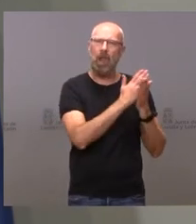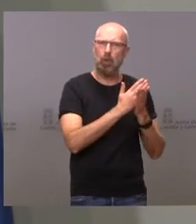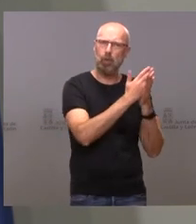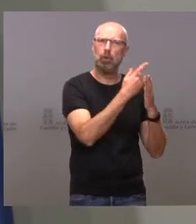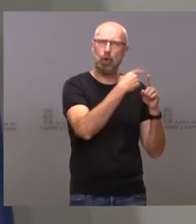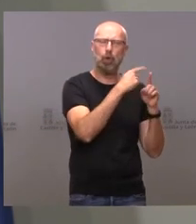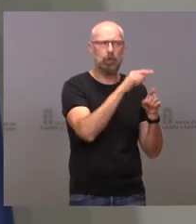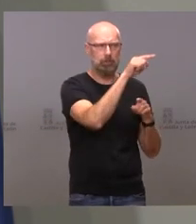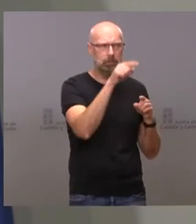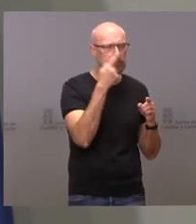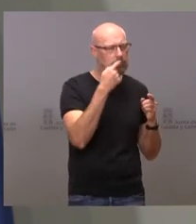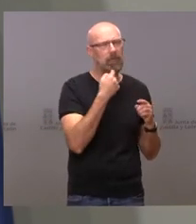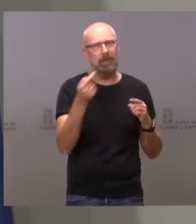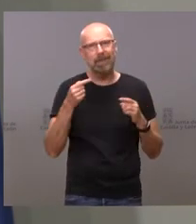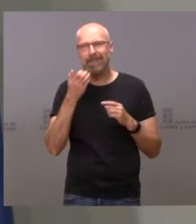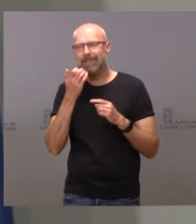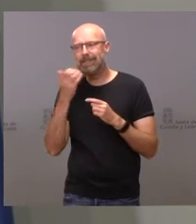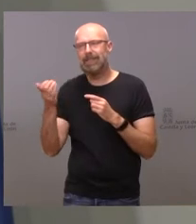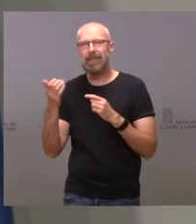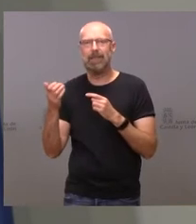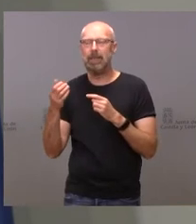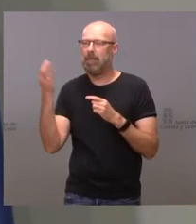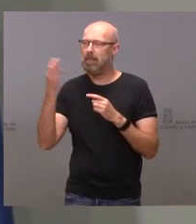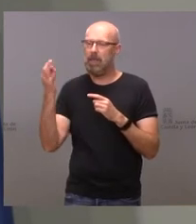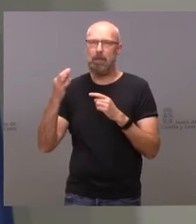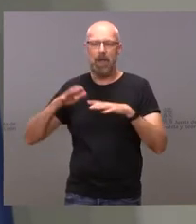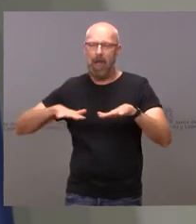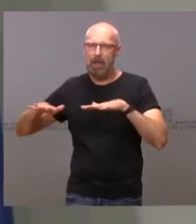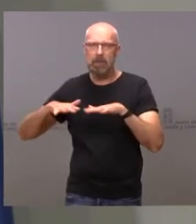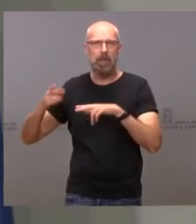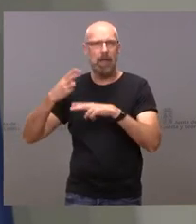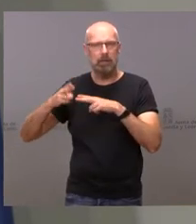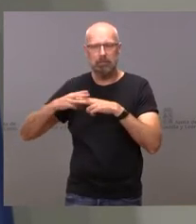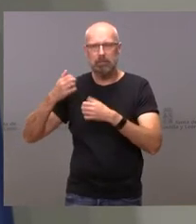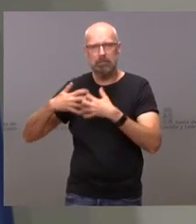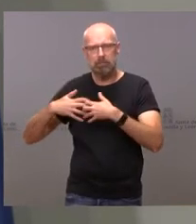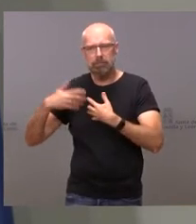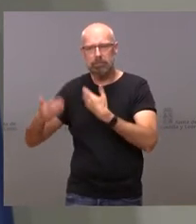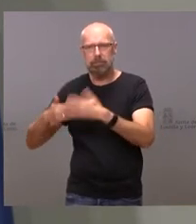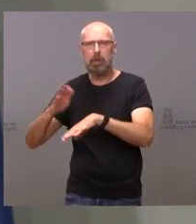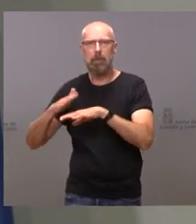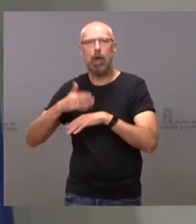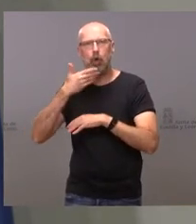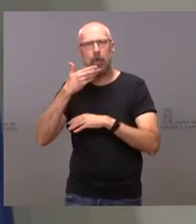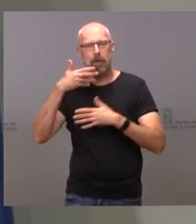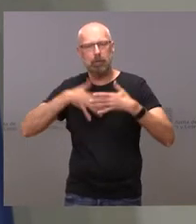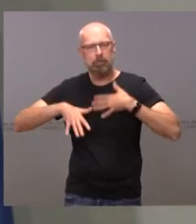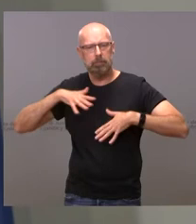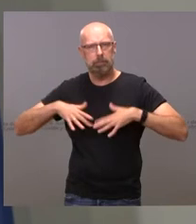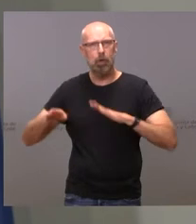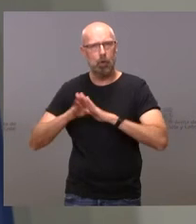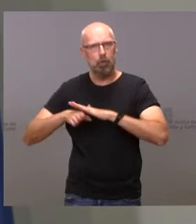resultados a largo plazo, porque es bueno mantener un nivel de actividad para mantener un nivel de conocimiento y de habilidades, y por